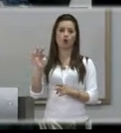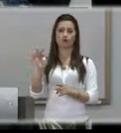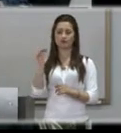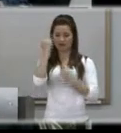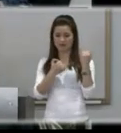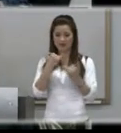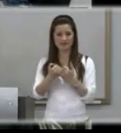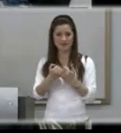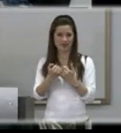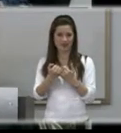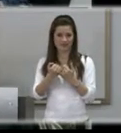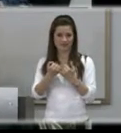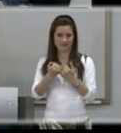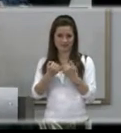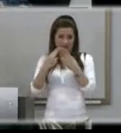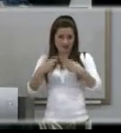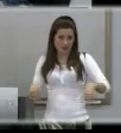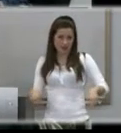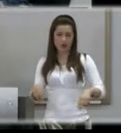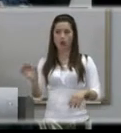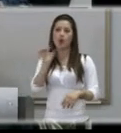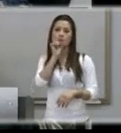Perdón por echarlos así.